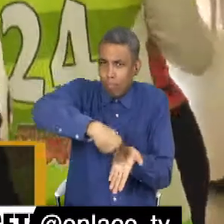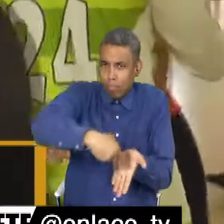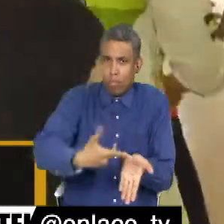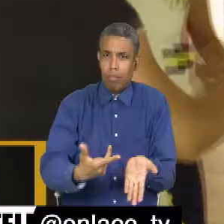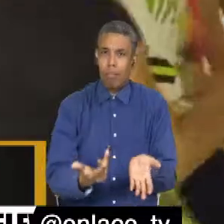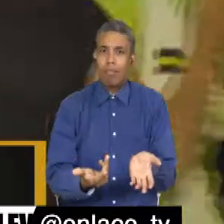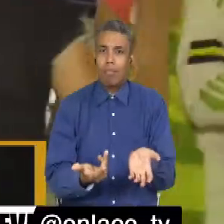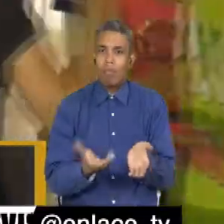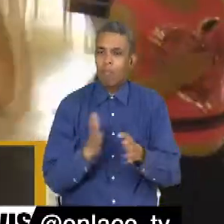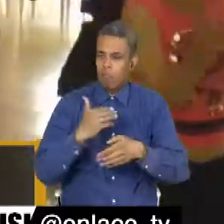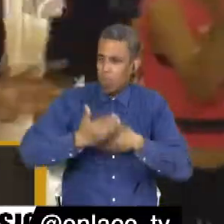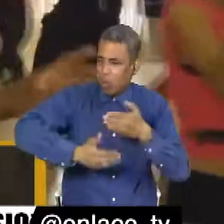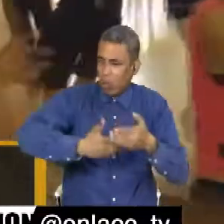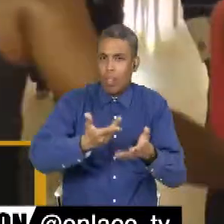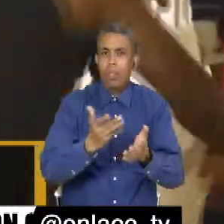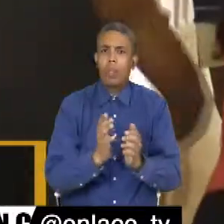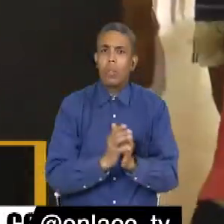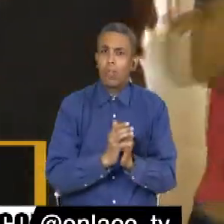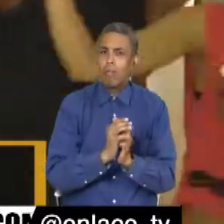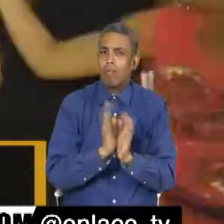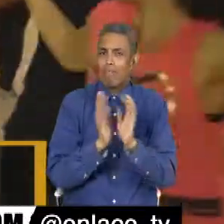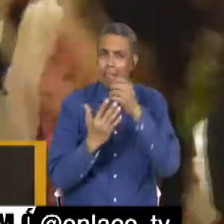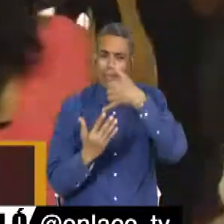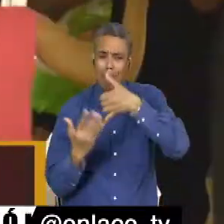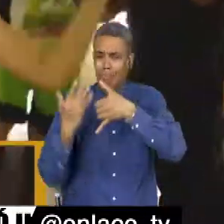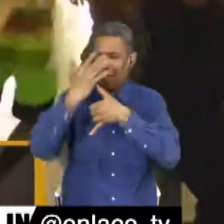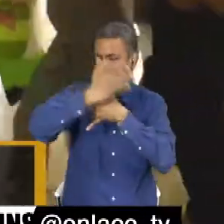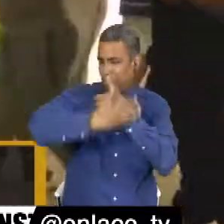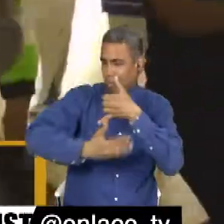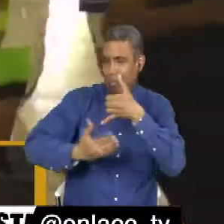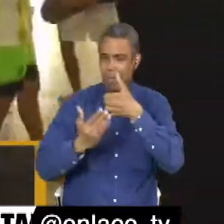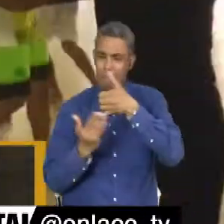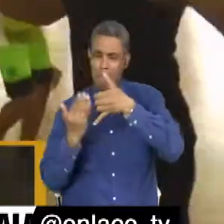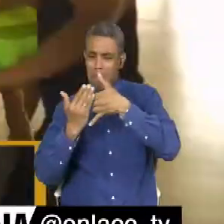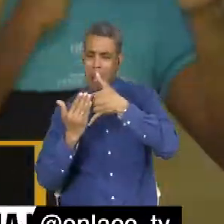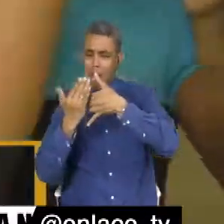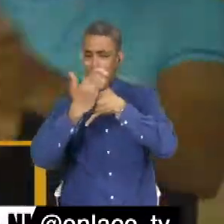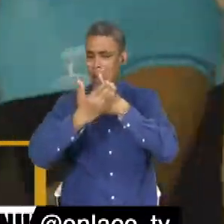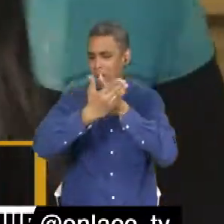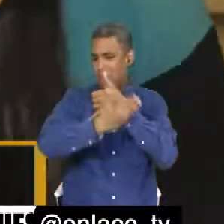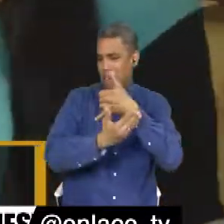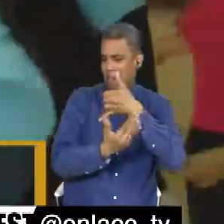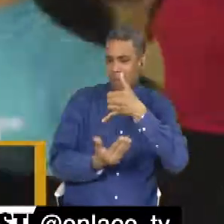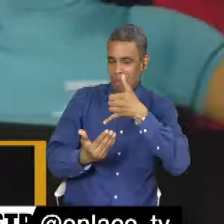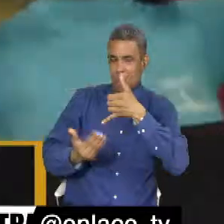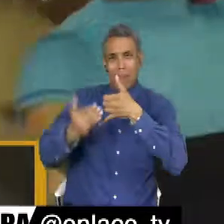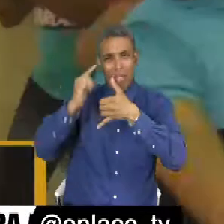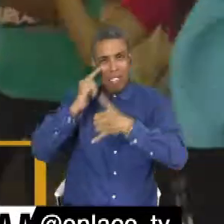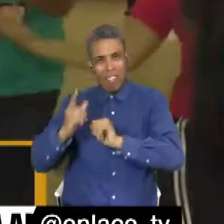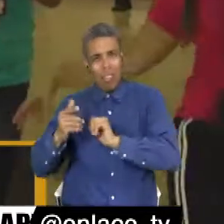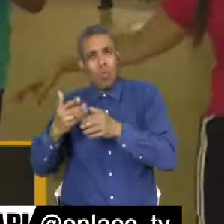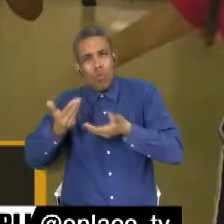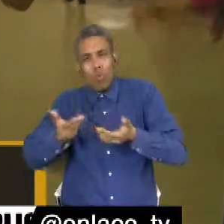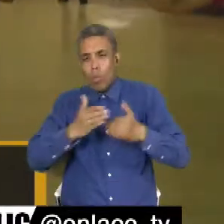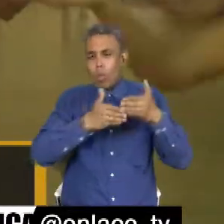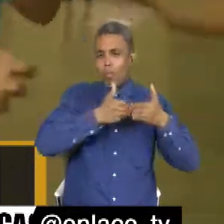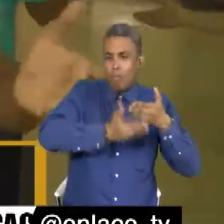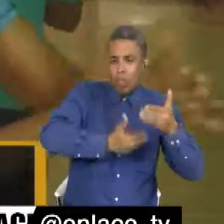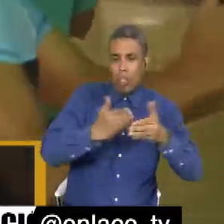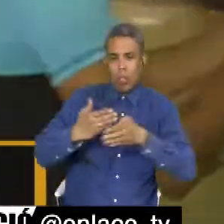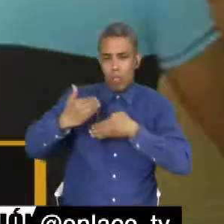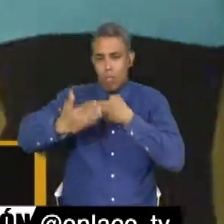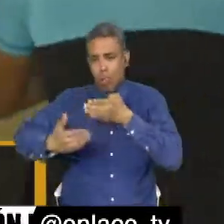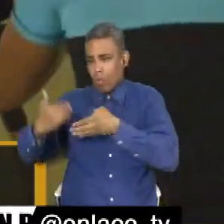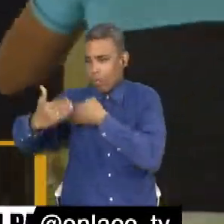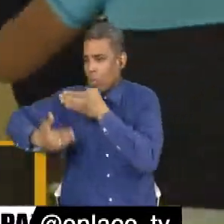en los procesos municipales y departamentales. Estos espacios culturales son